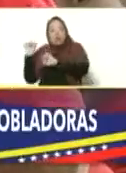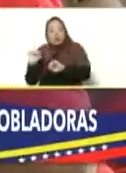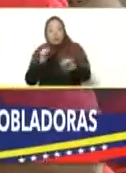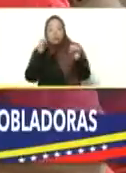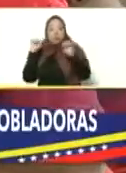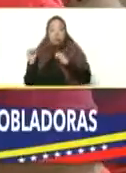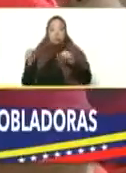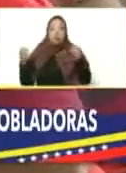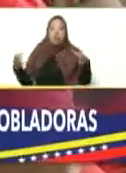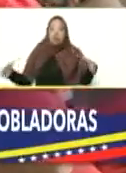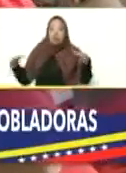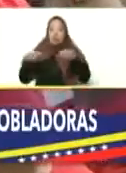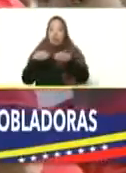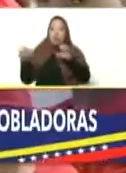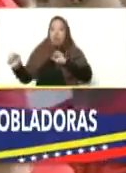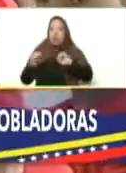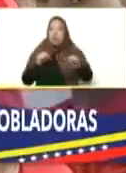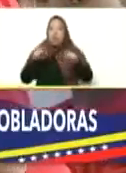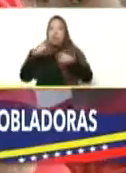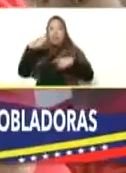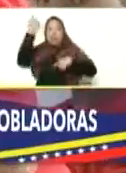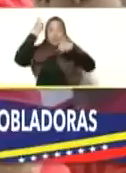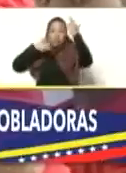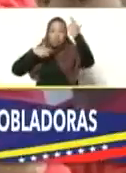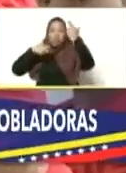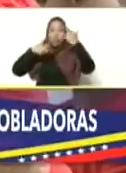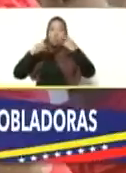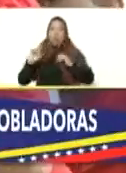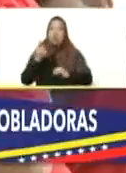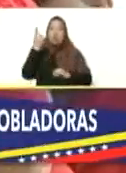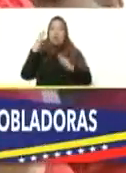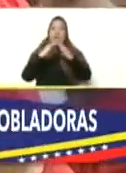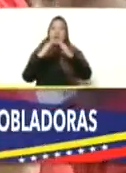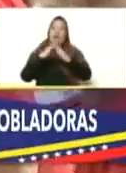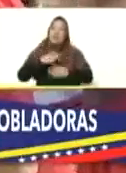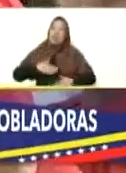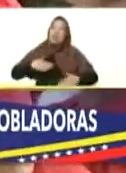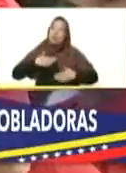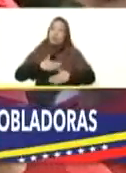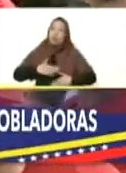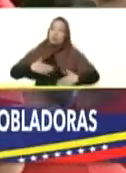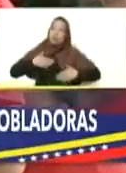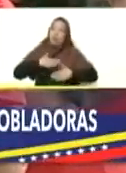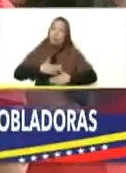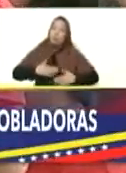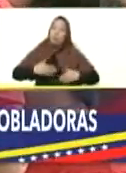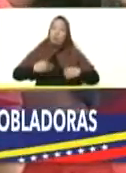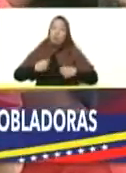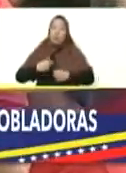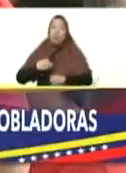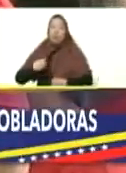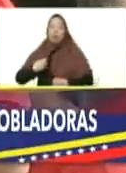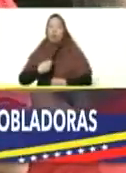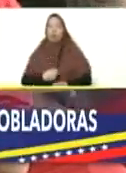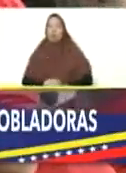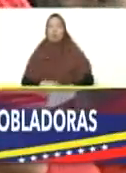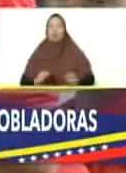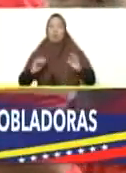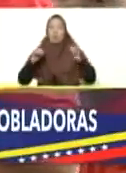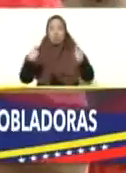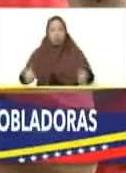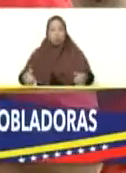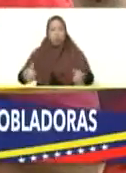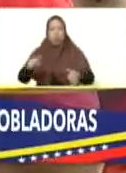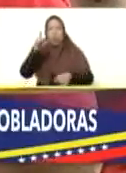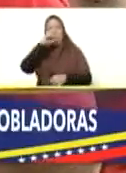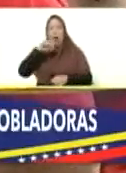al comandante chávez nos decía organizarse por una vivienda digna pero nosotros en ese momento comenzamos fueron muchos